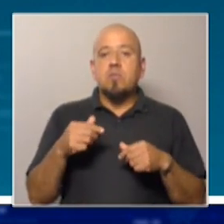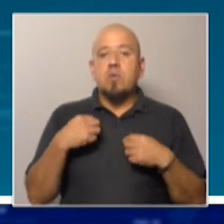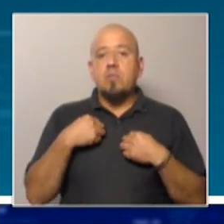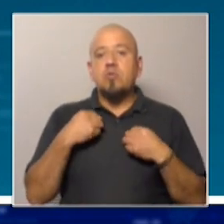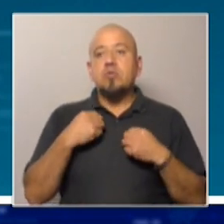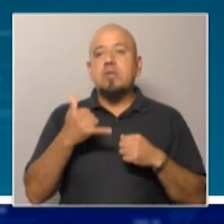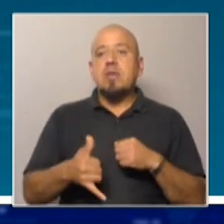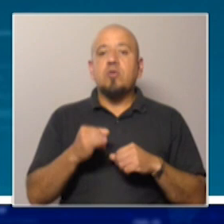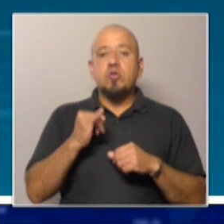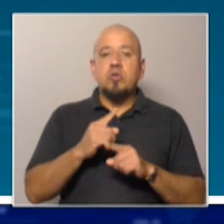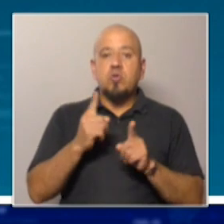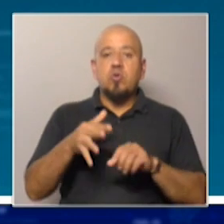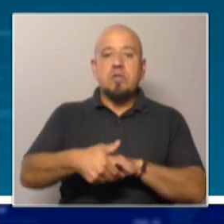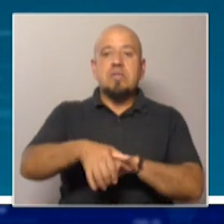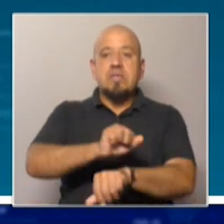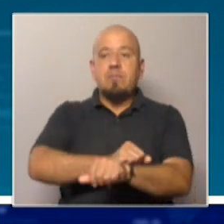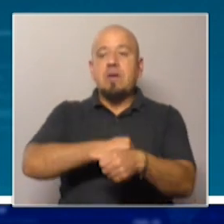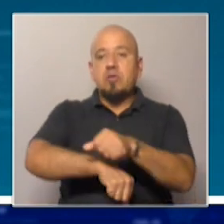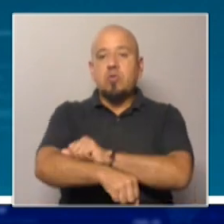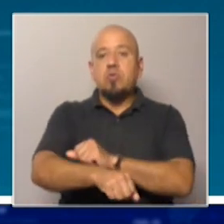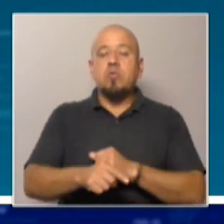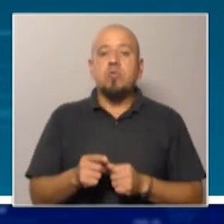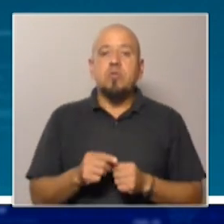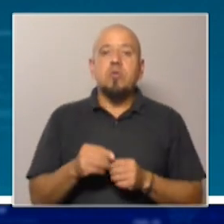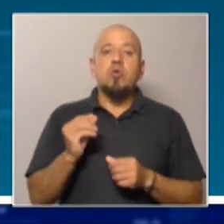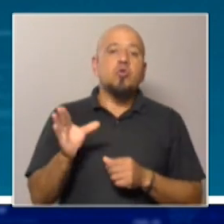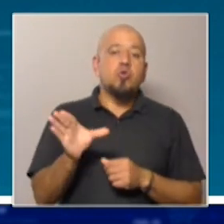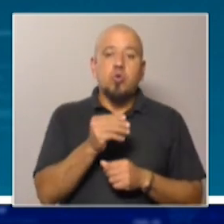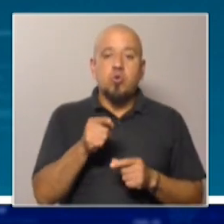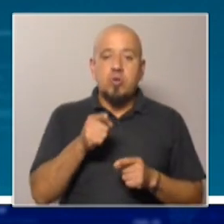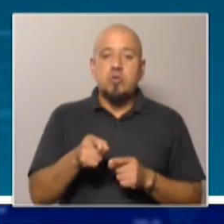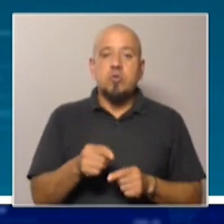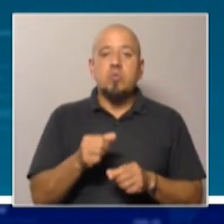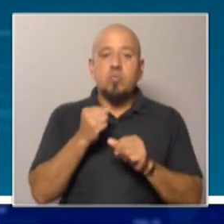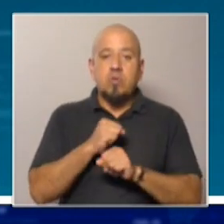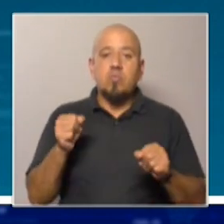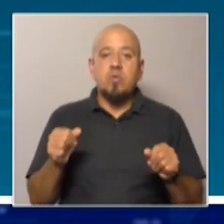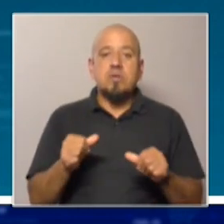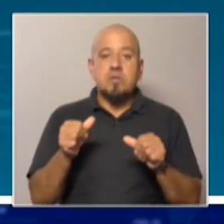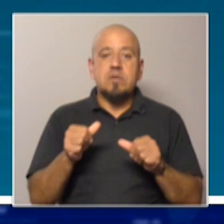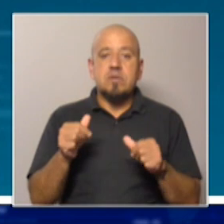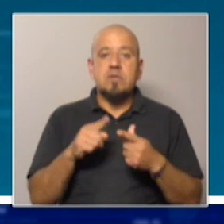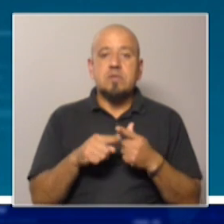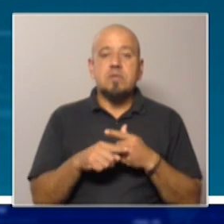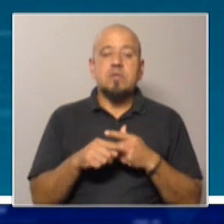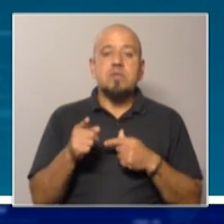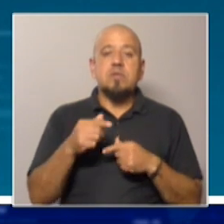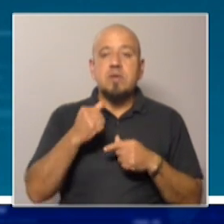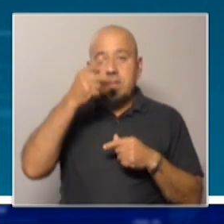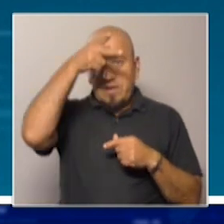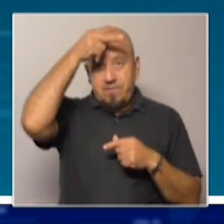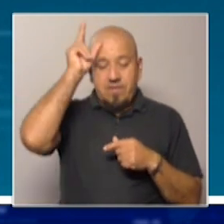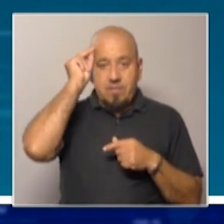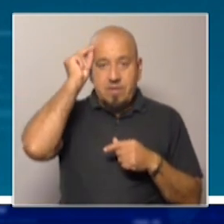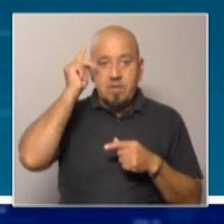el zapatón, si no lo tengo, si me puse la escafandra, si no. Todo eso lo fuimos internalizando todo el equipo de salud, sobre todo enfermería, que es el